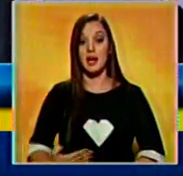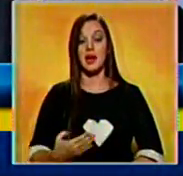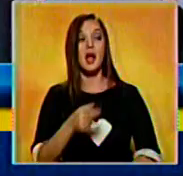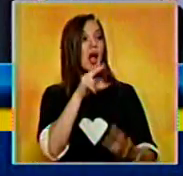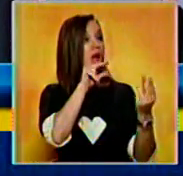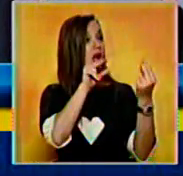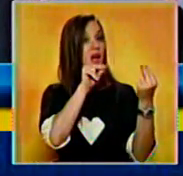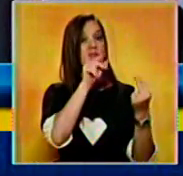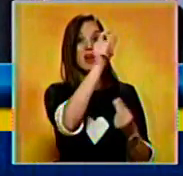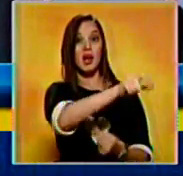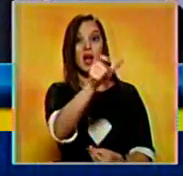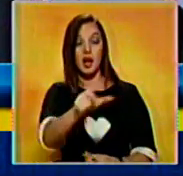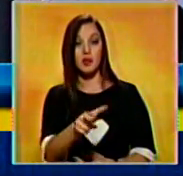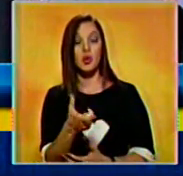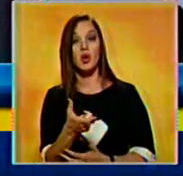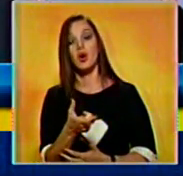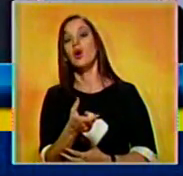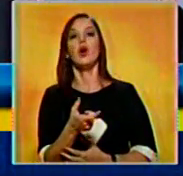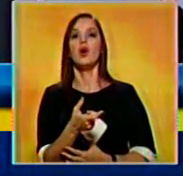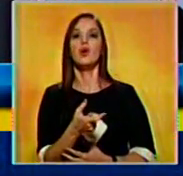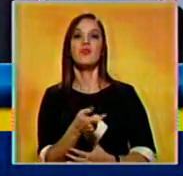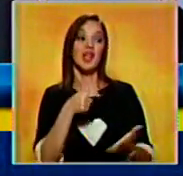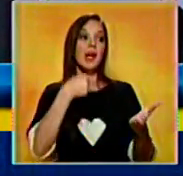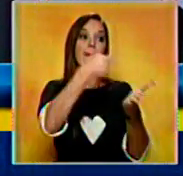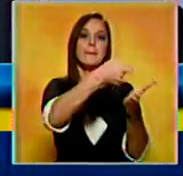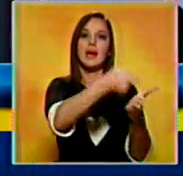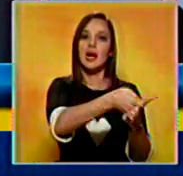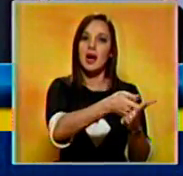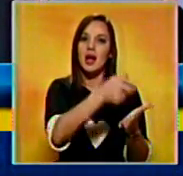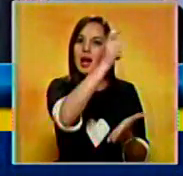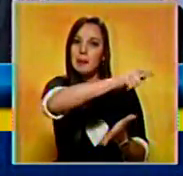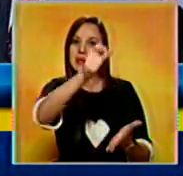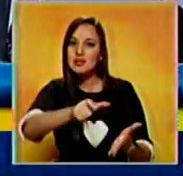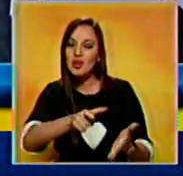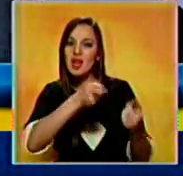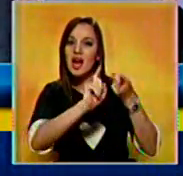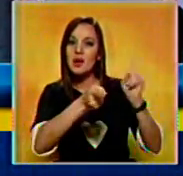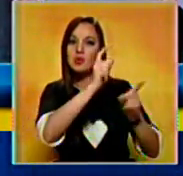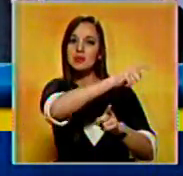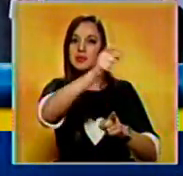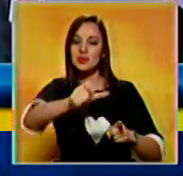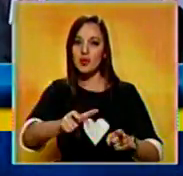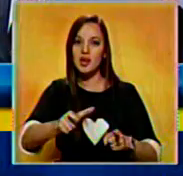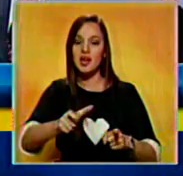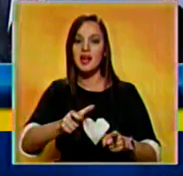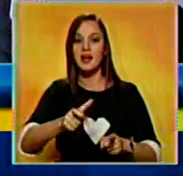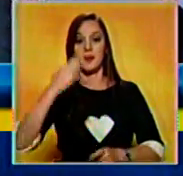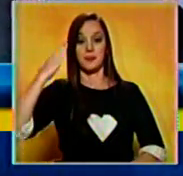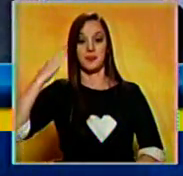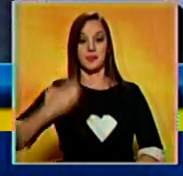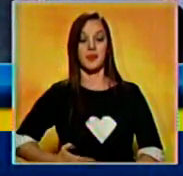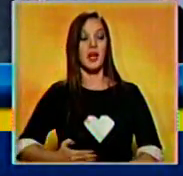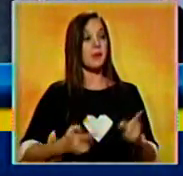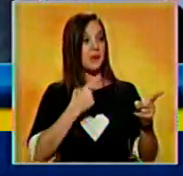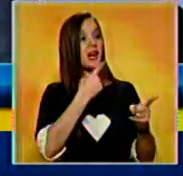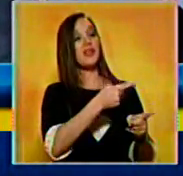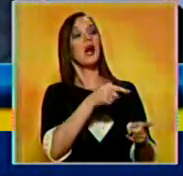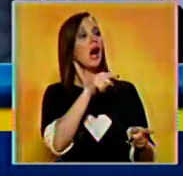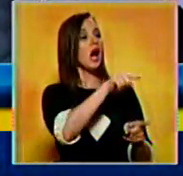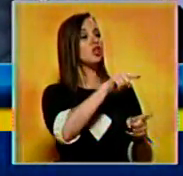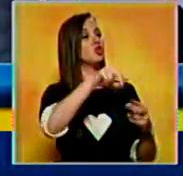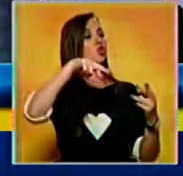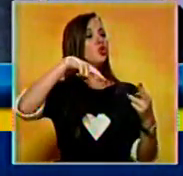Han tocado y han comprado a alguna gente para que diga ser